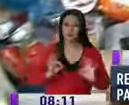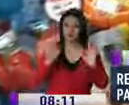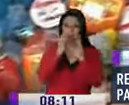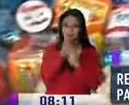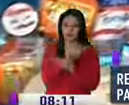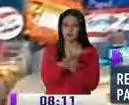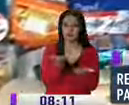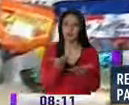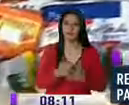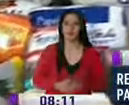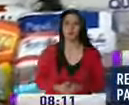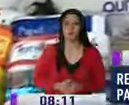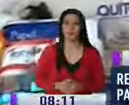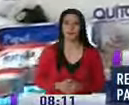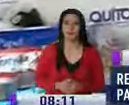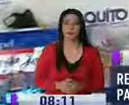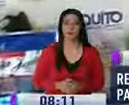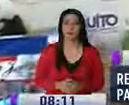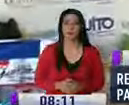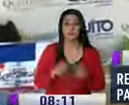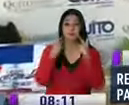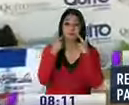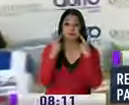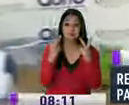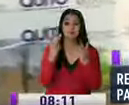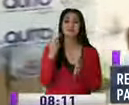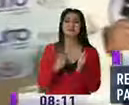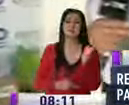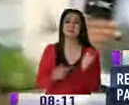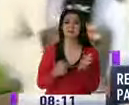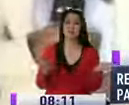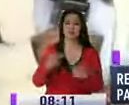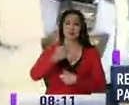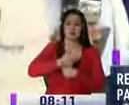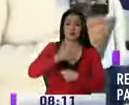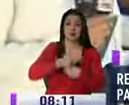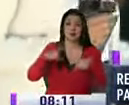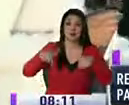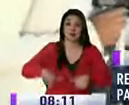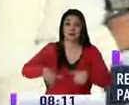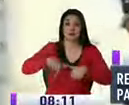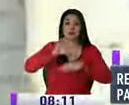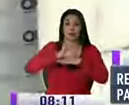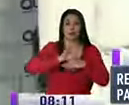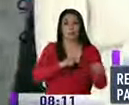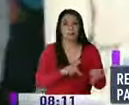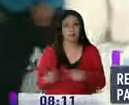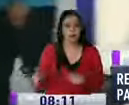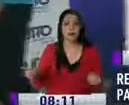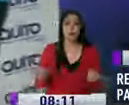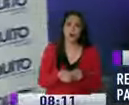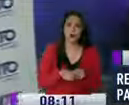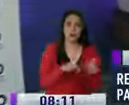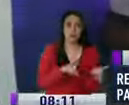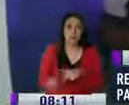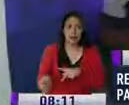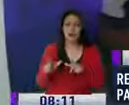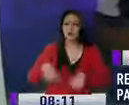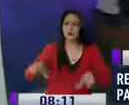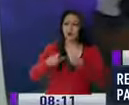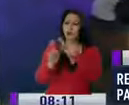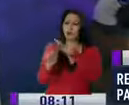Es importante que nosotros miremos lo que está pasando en Guatemala para generar planes emergentes, planes de contingencia, conocer las rutas de